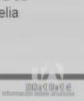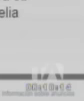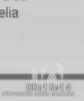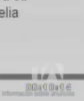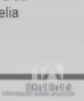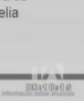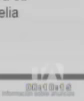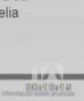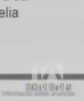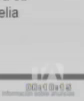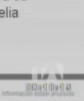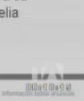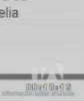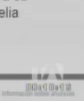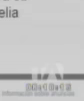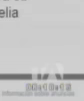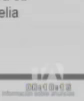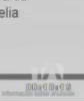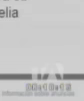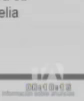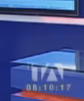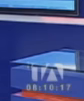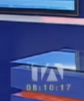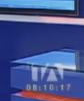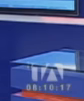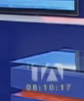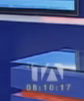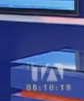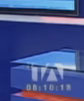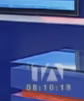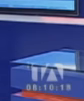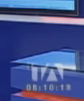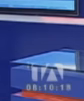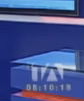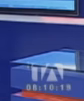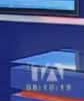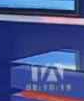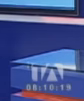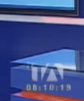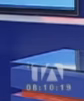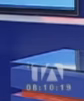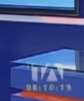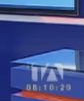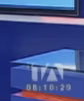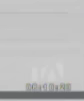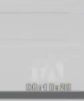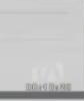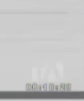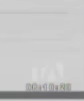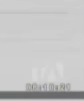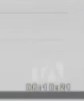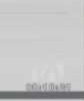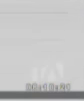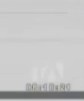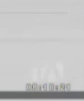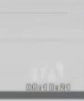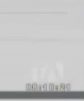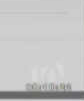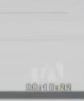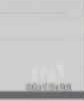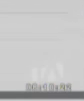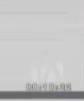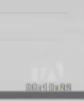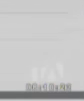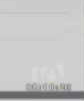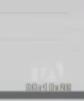la Roldós y la Ofelia. Ahí veíamos la emoción de los vecinos, están contentos y ya se imagina inclusive transportándose en estas cabinas.